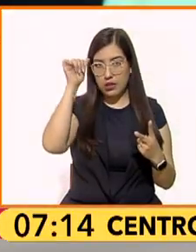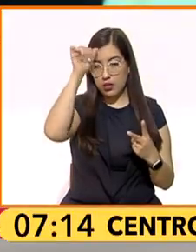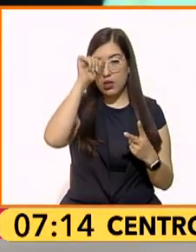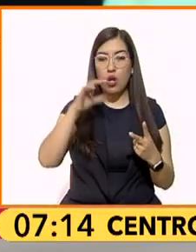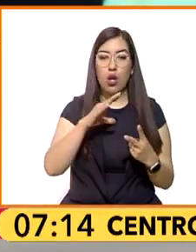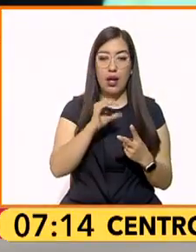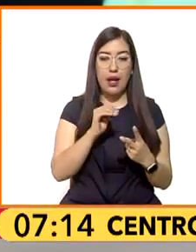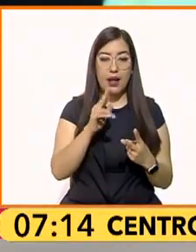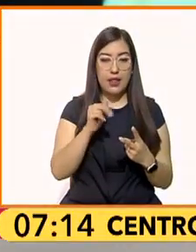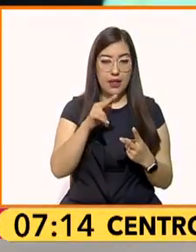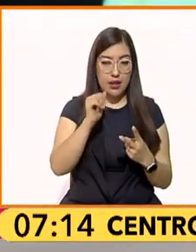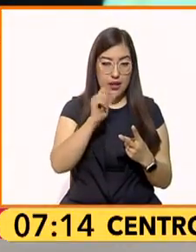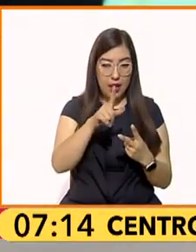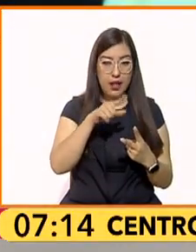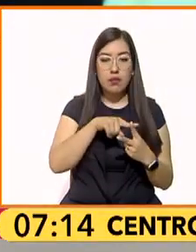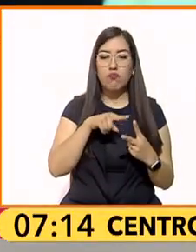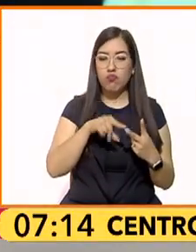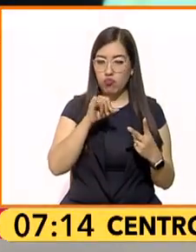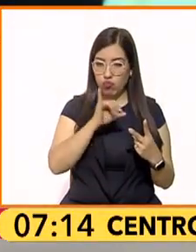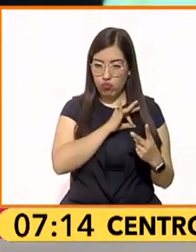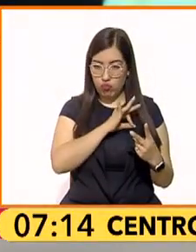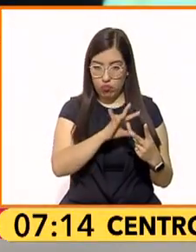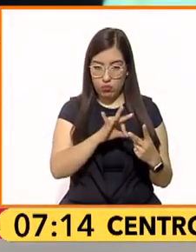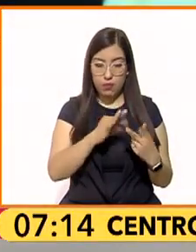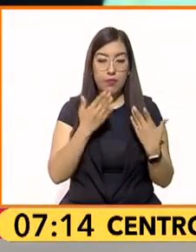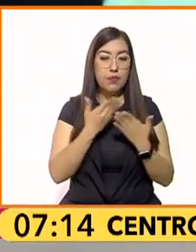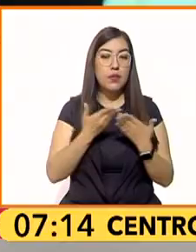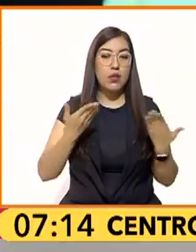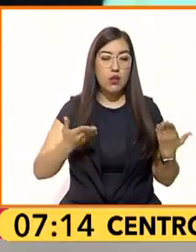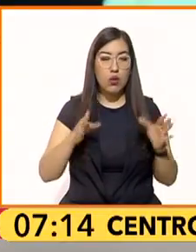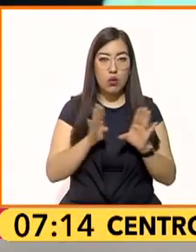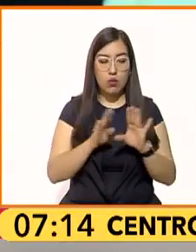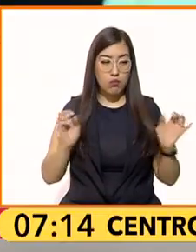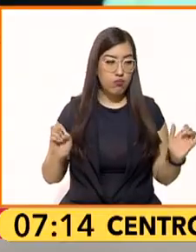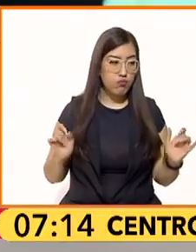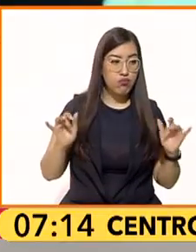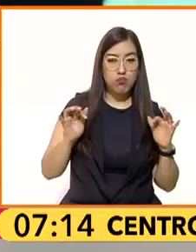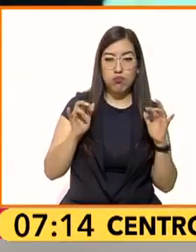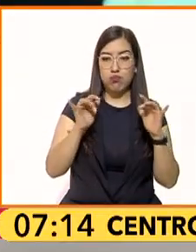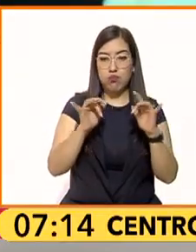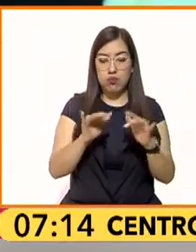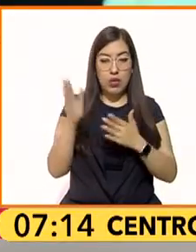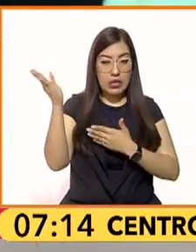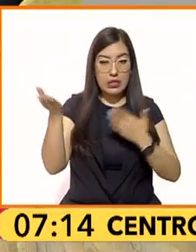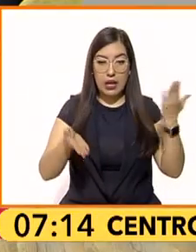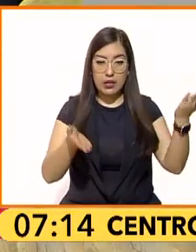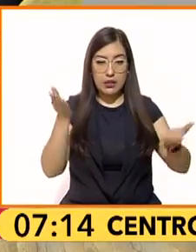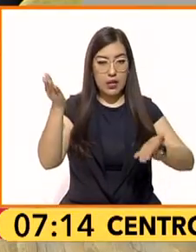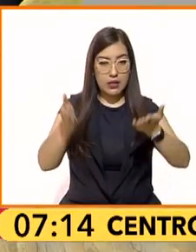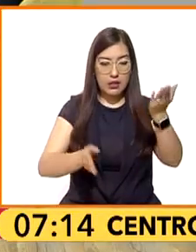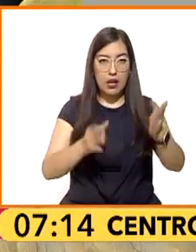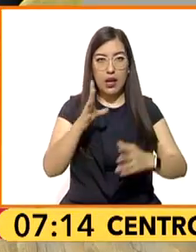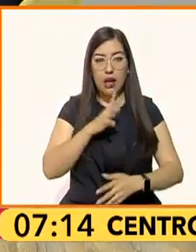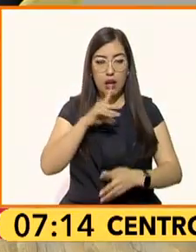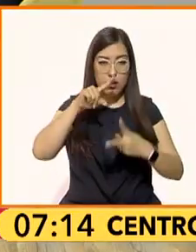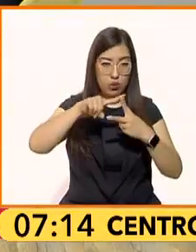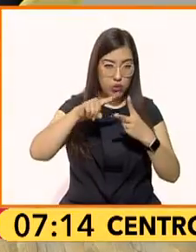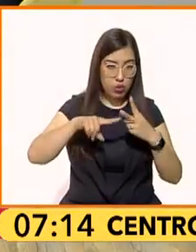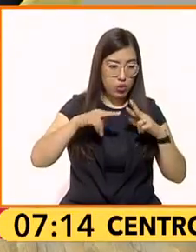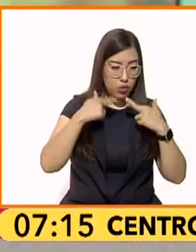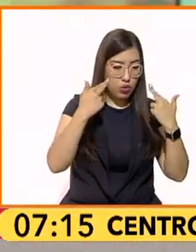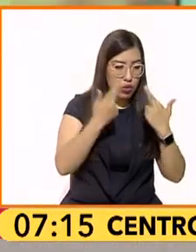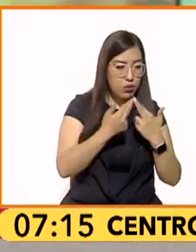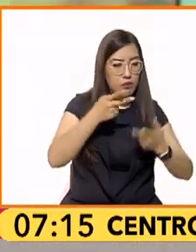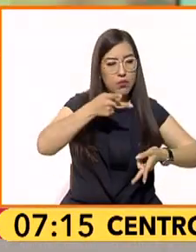Y previos, conforme van llegando, se hacen asambleas en donde se discute el momento de la Iglesia, los